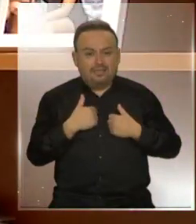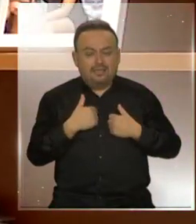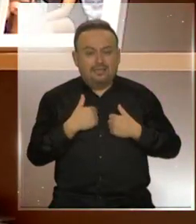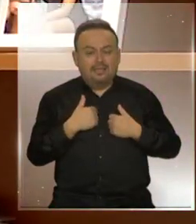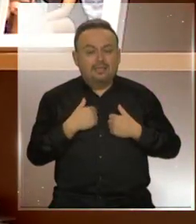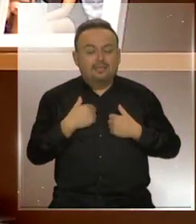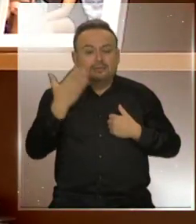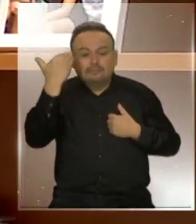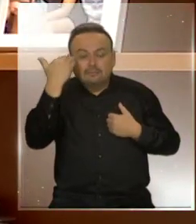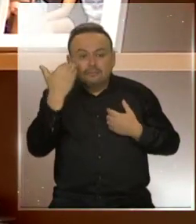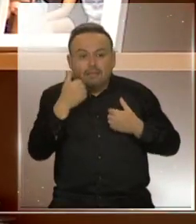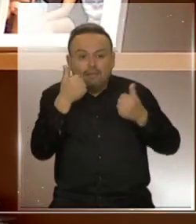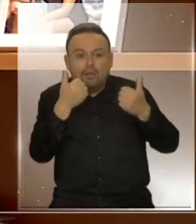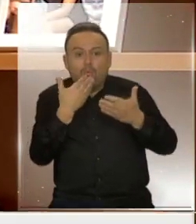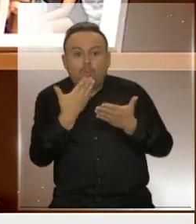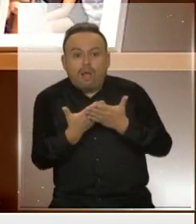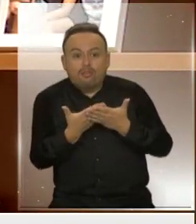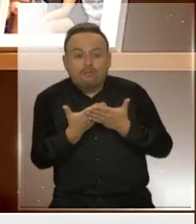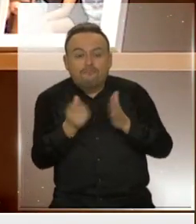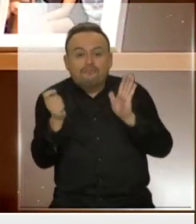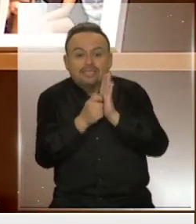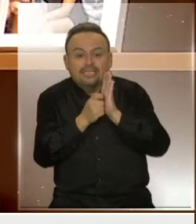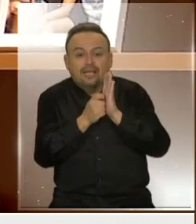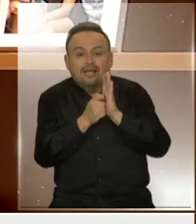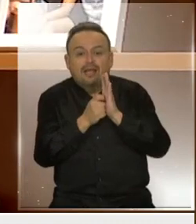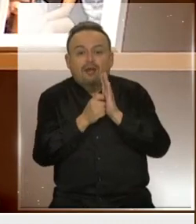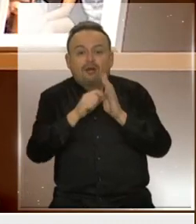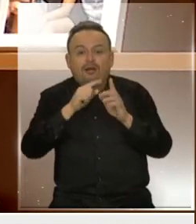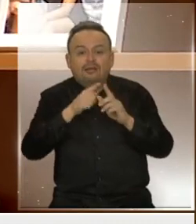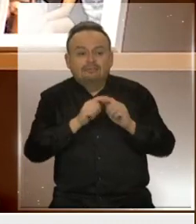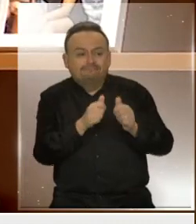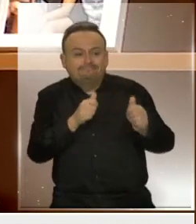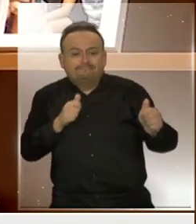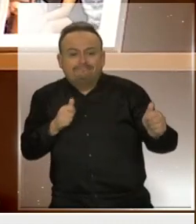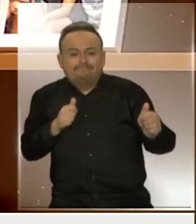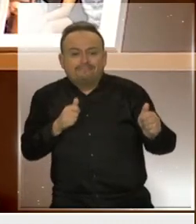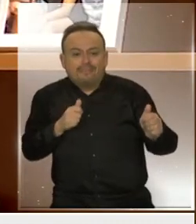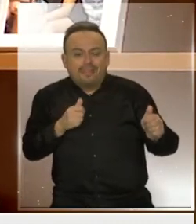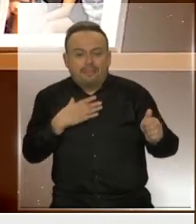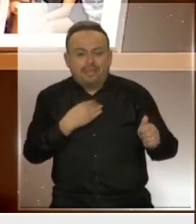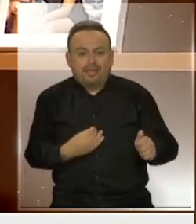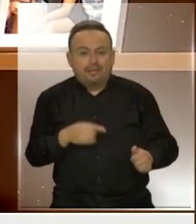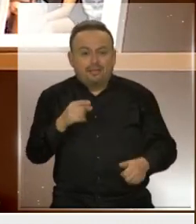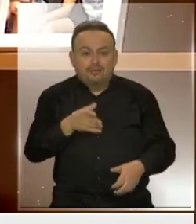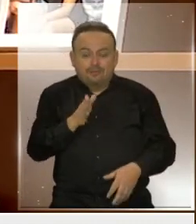no saber bien hasta cuándo. Hasta cuándo tenga que estar distanciada.